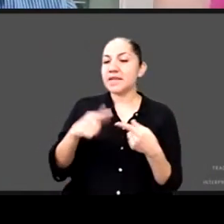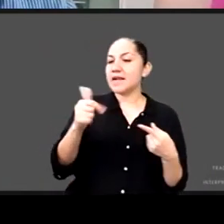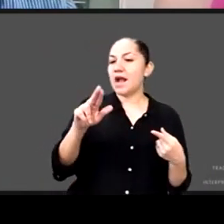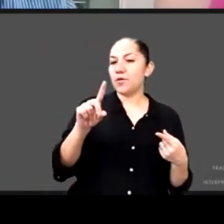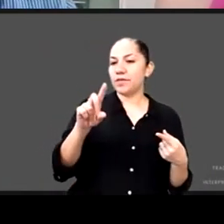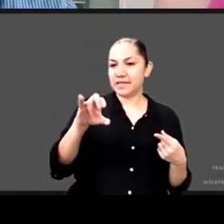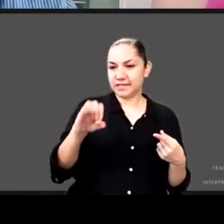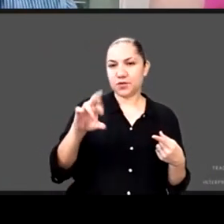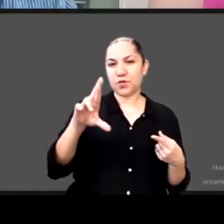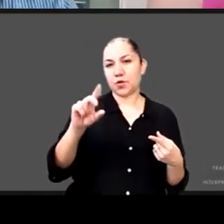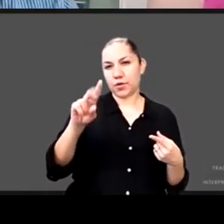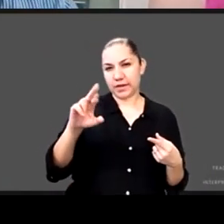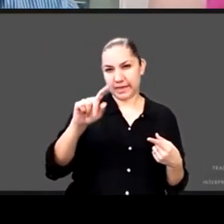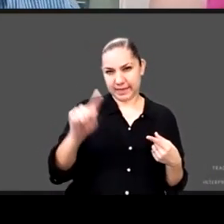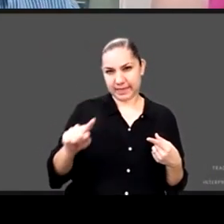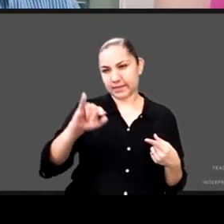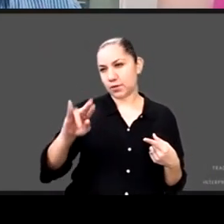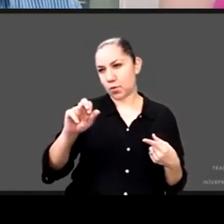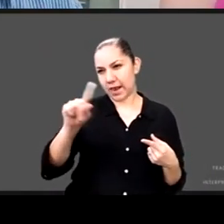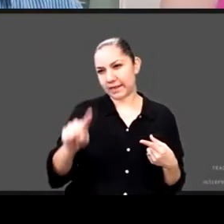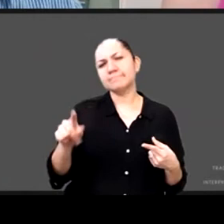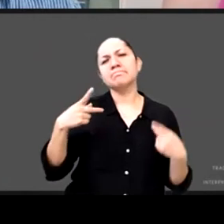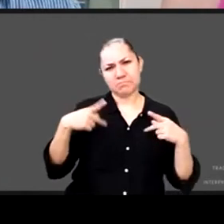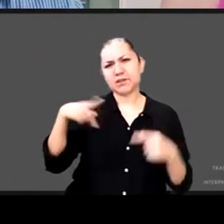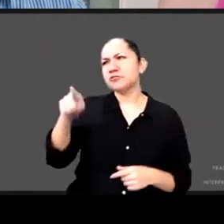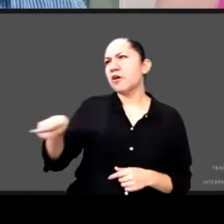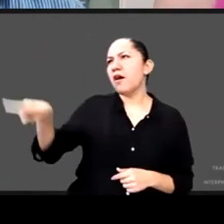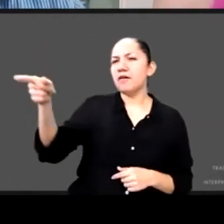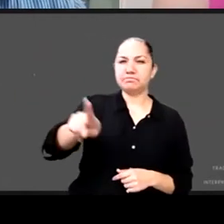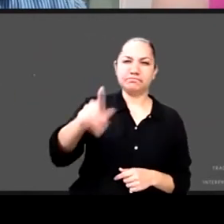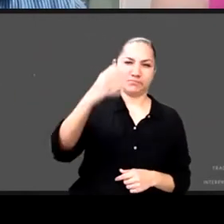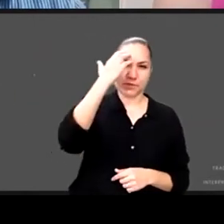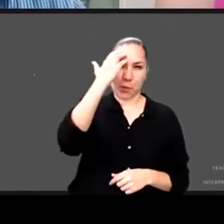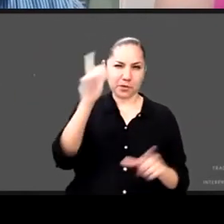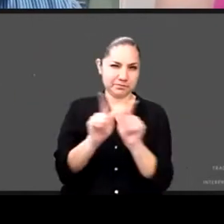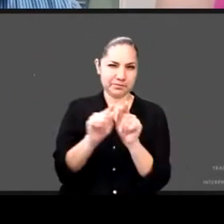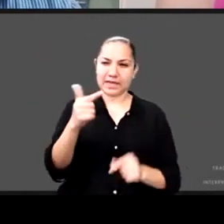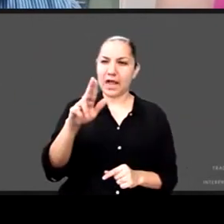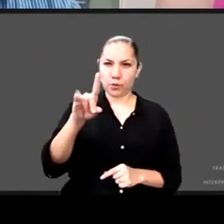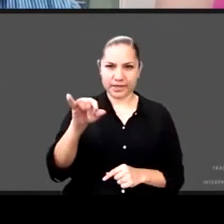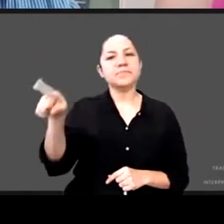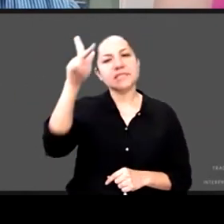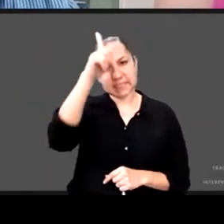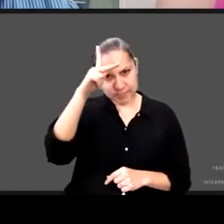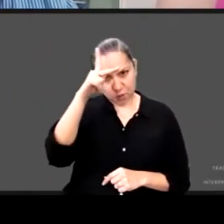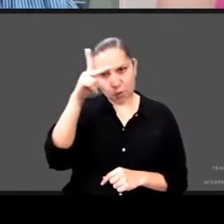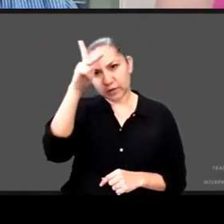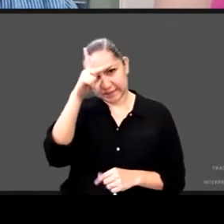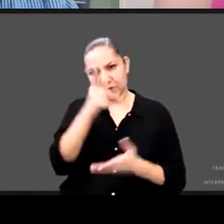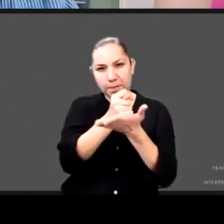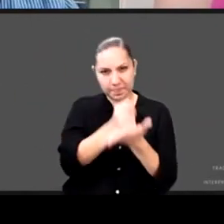Juárez. Sus amistades lo conocen como Gaudí. Él es psicólogo, psicoterapeuta, es